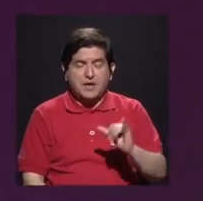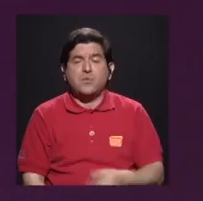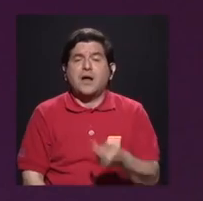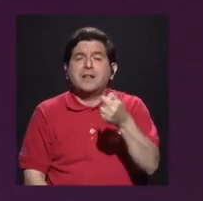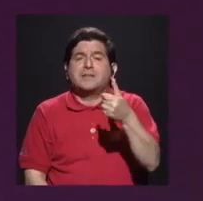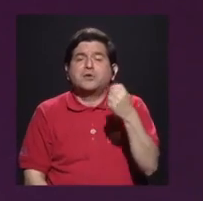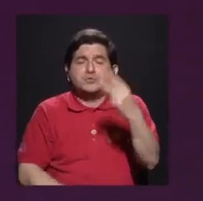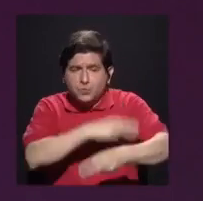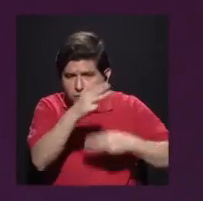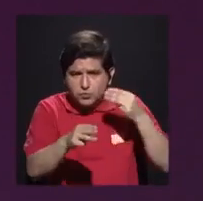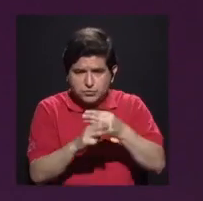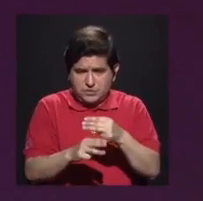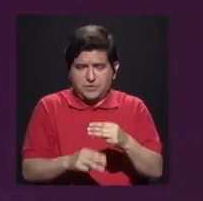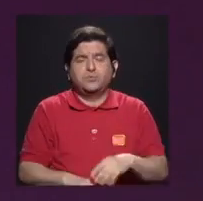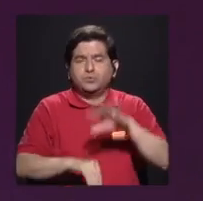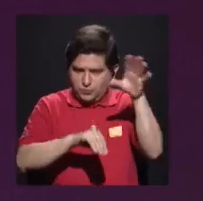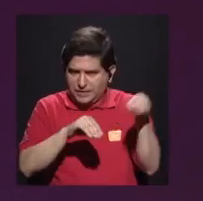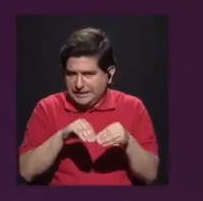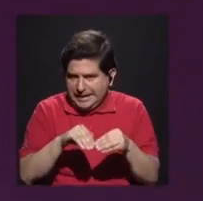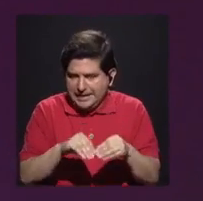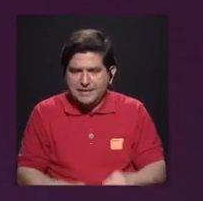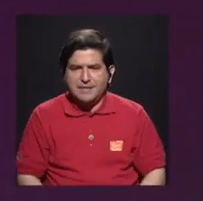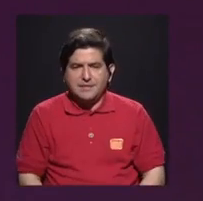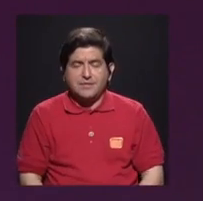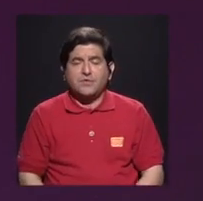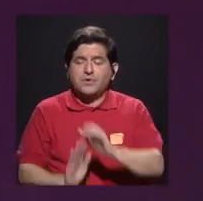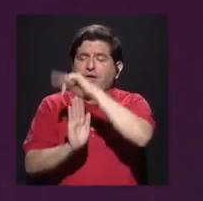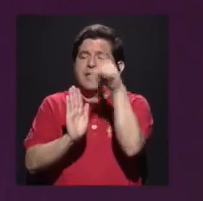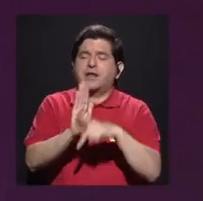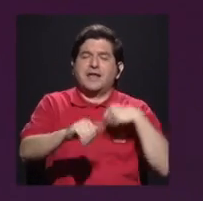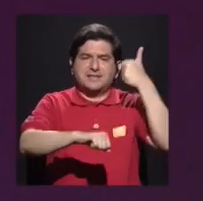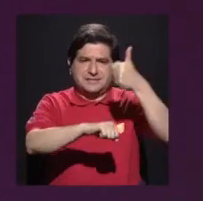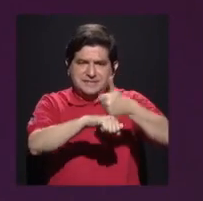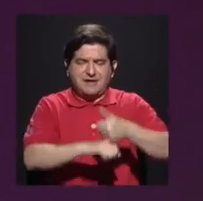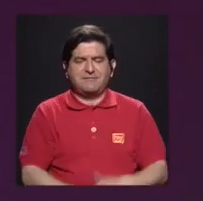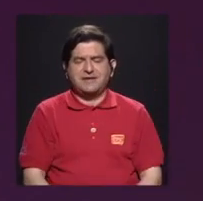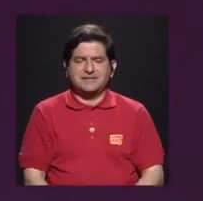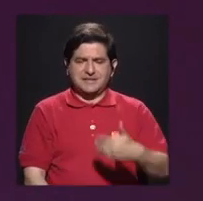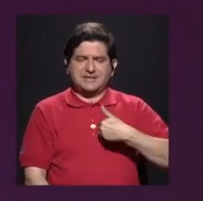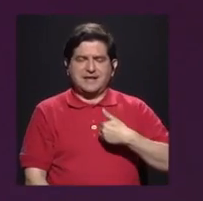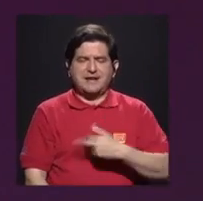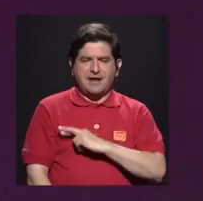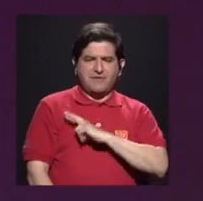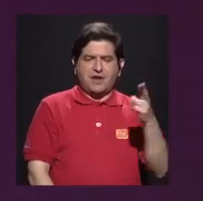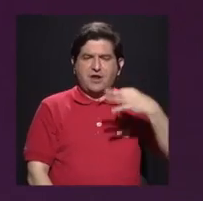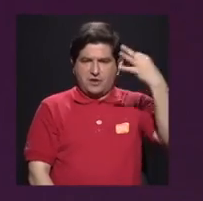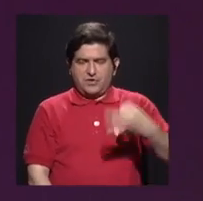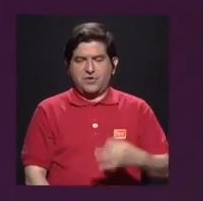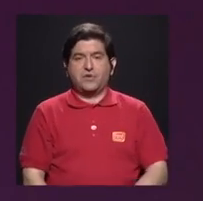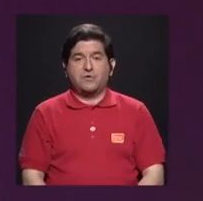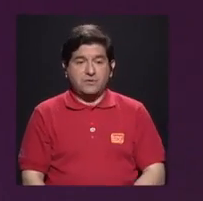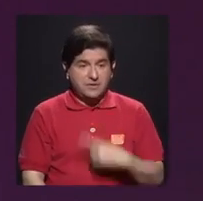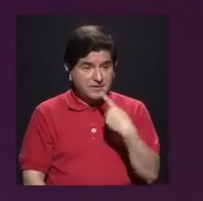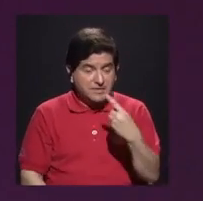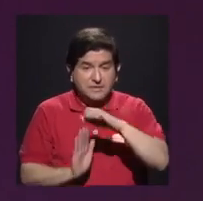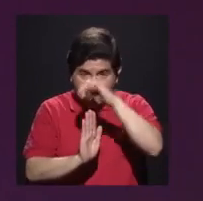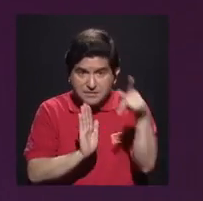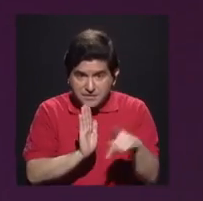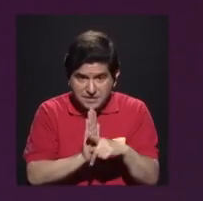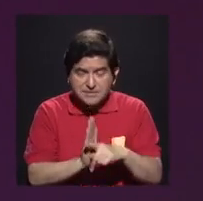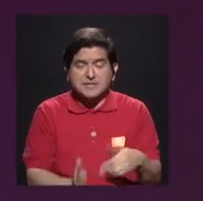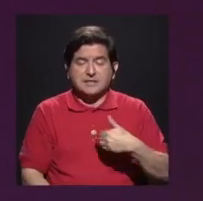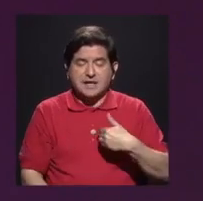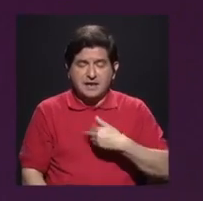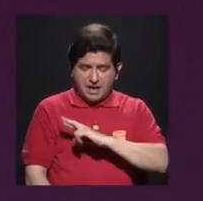de los pocos en el mundo que es constitucionalmente confesional eso significa que la constitución declara una relación una